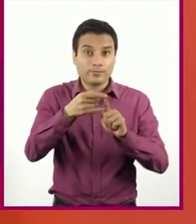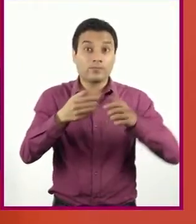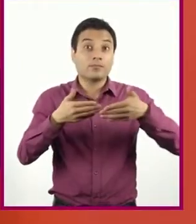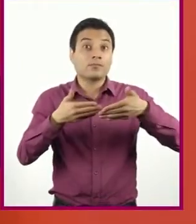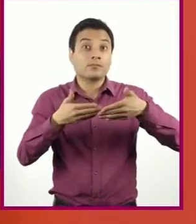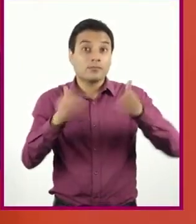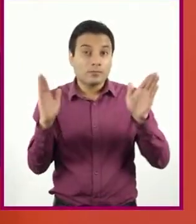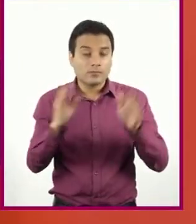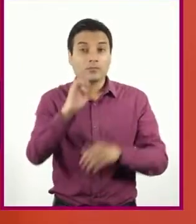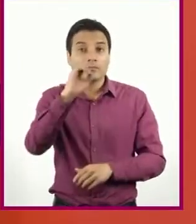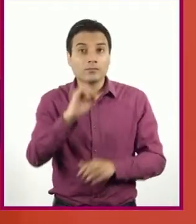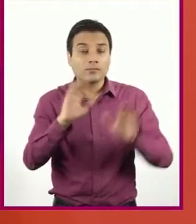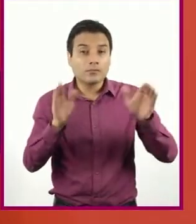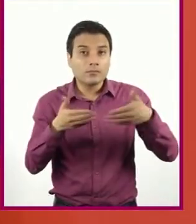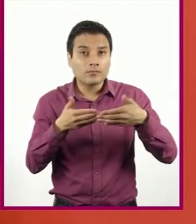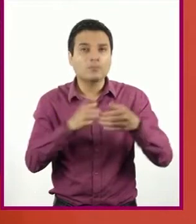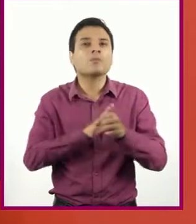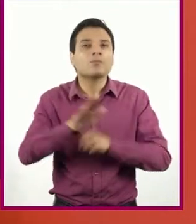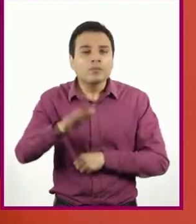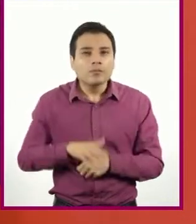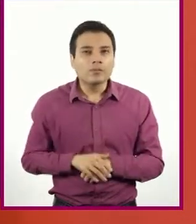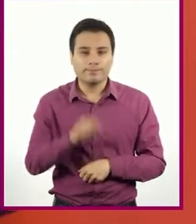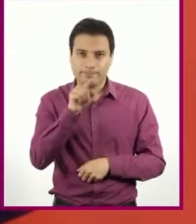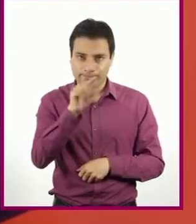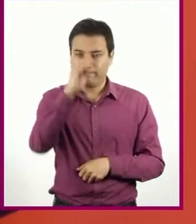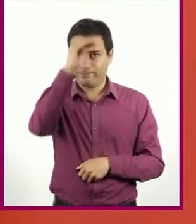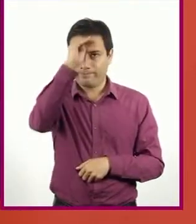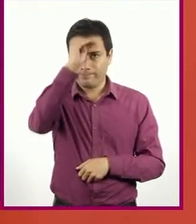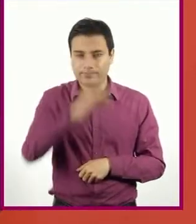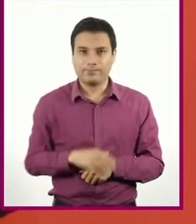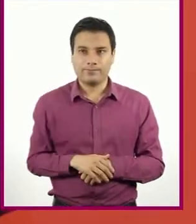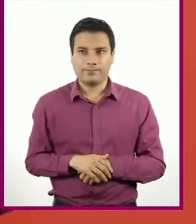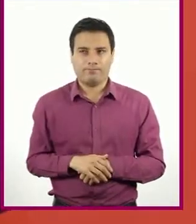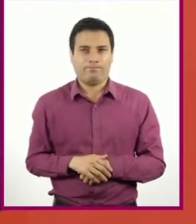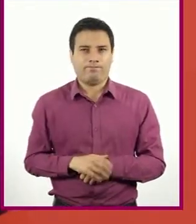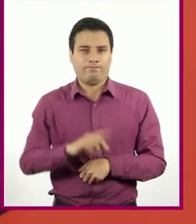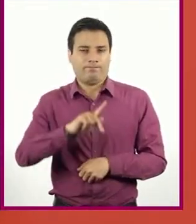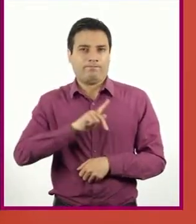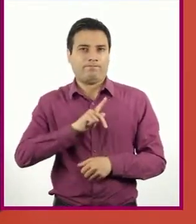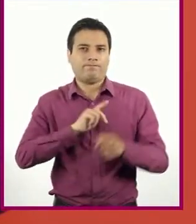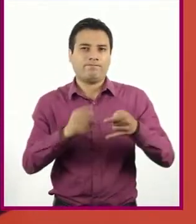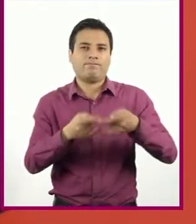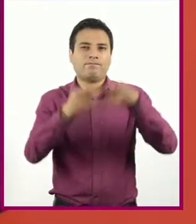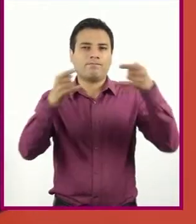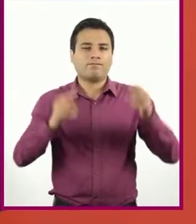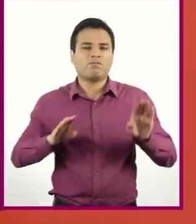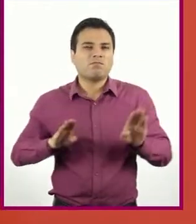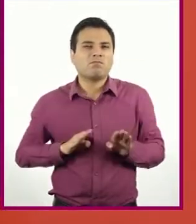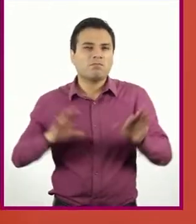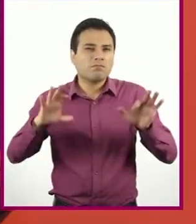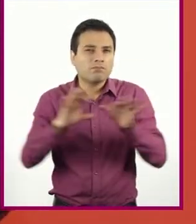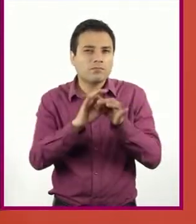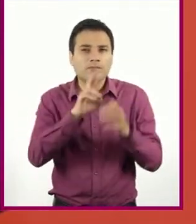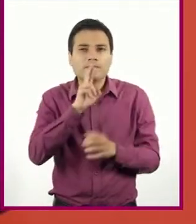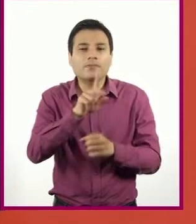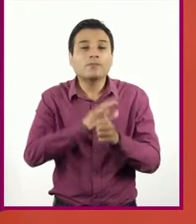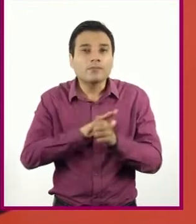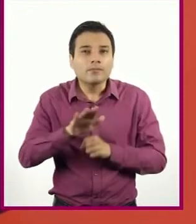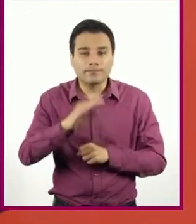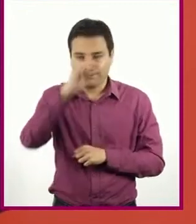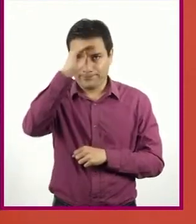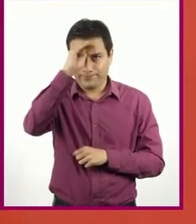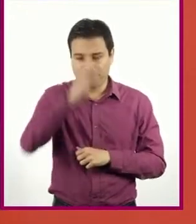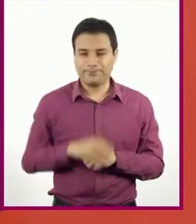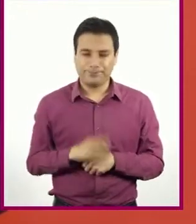abiertas o cerradas? Así como cuál le conviene más a nuestra narración. Sigamos revisando otras formas en que